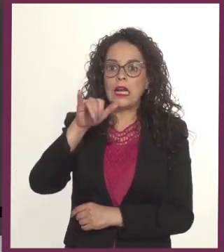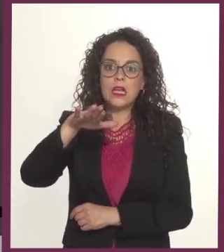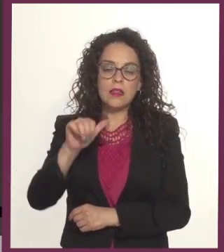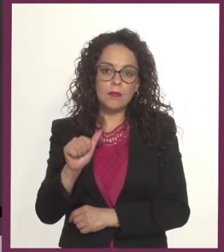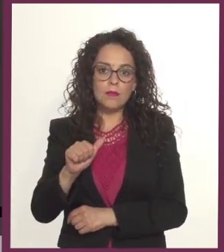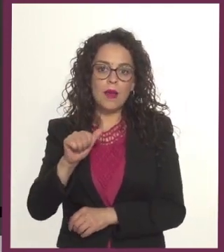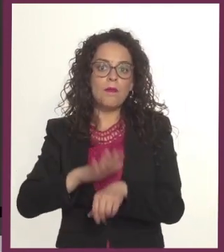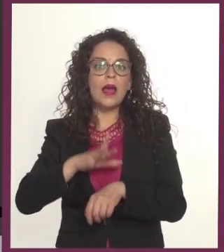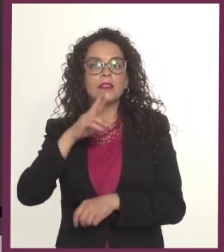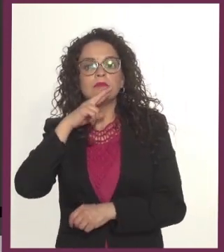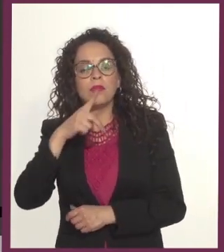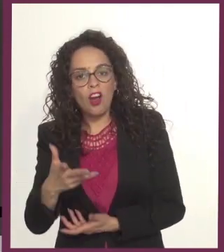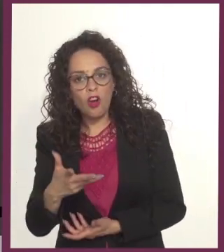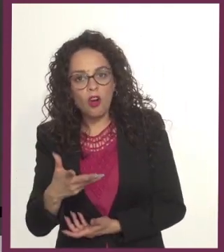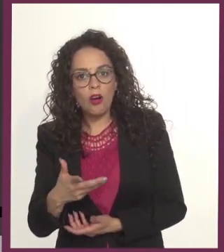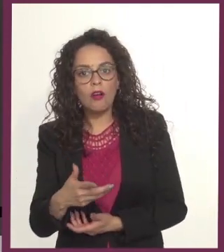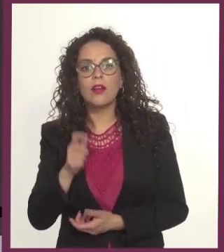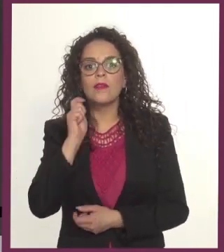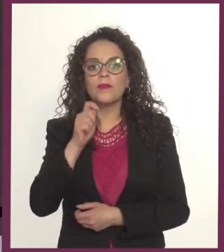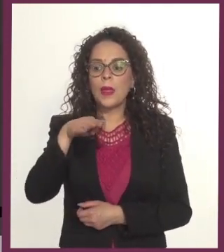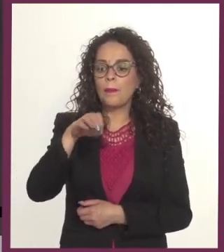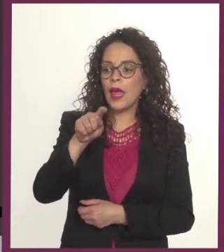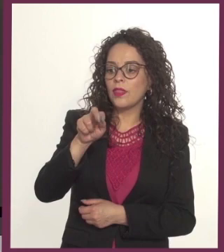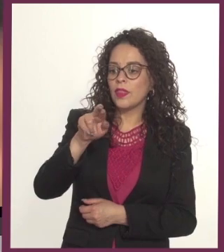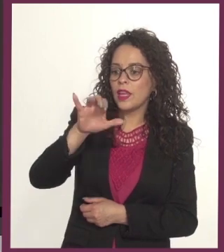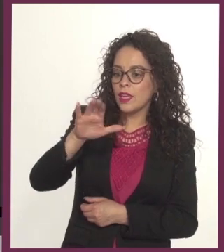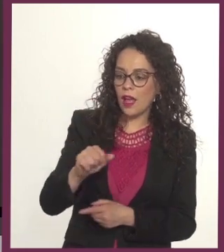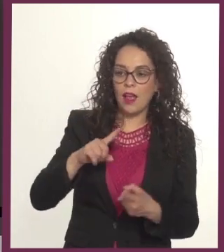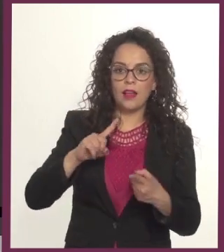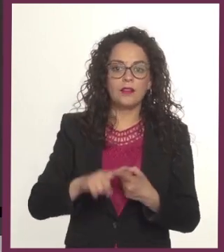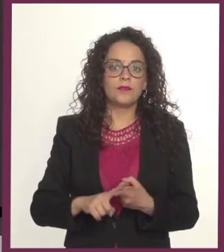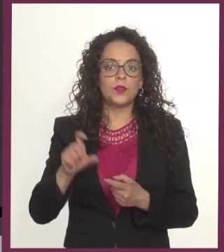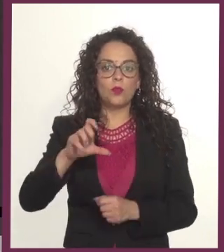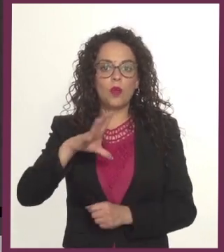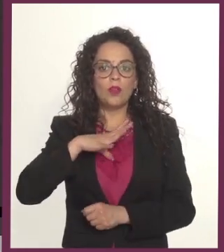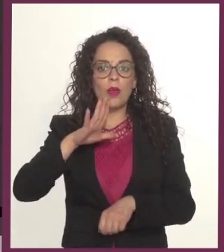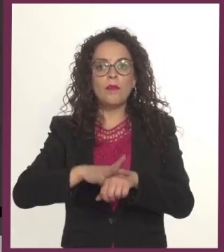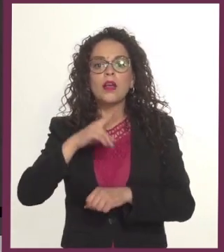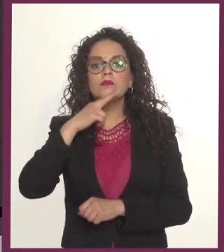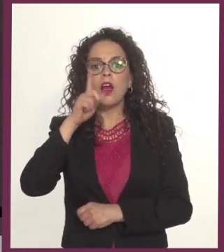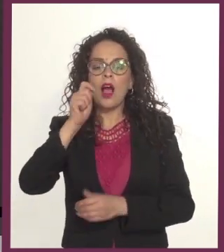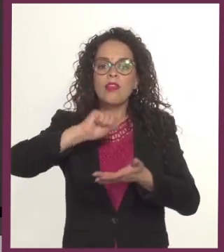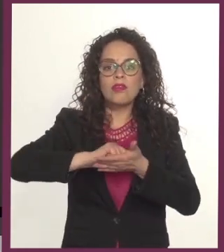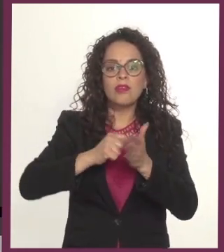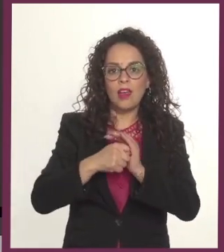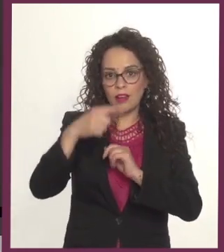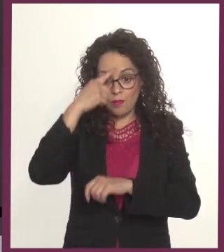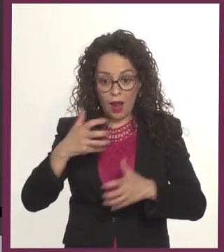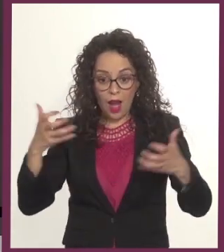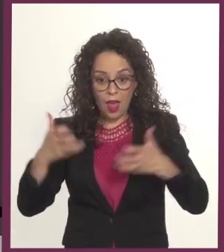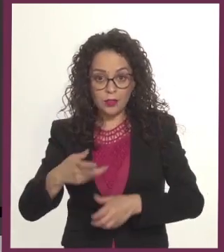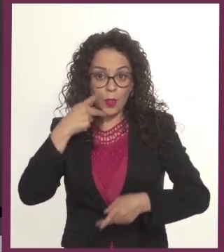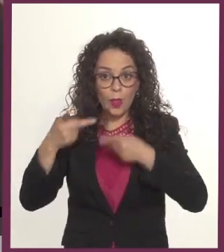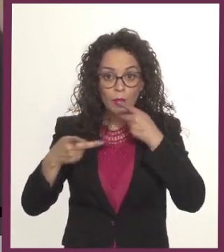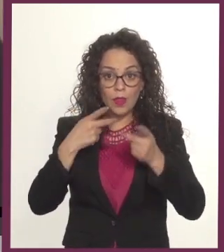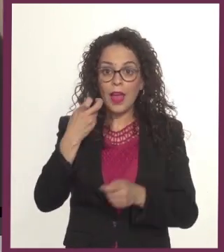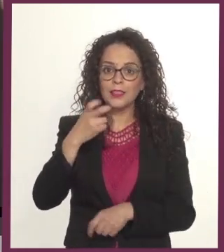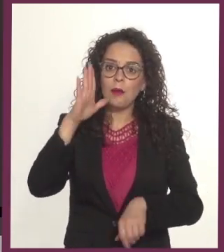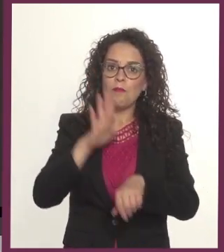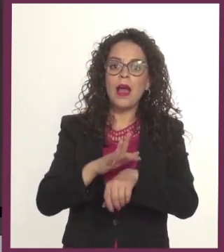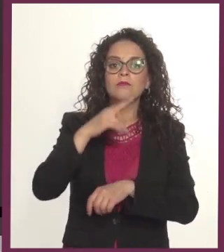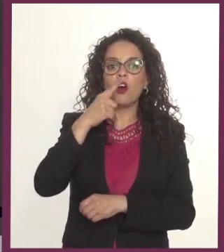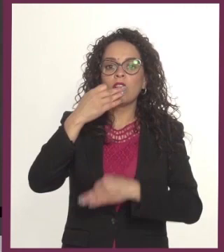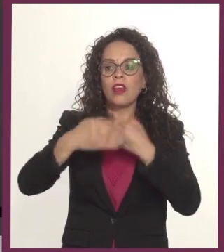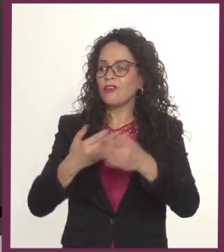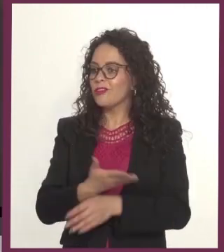Cuando conoces tu oficio, que eso es algo que la gente que empieza a meterse lo entiende mejor, cuando haces rimas más consonantes que